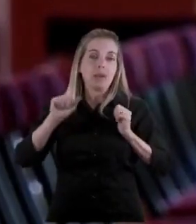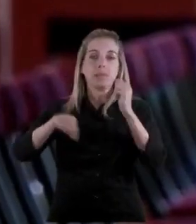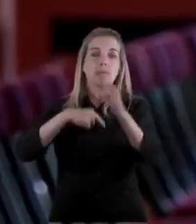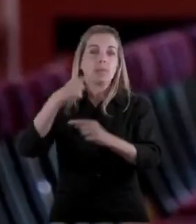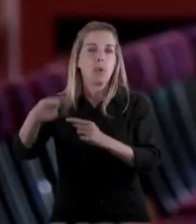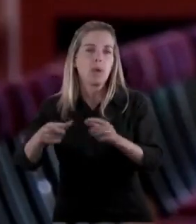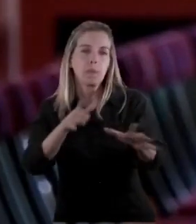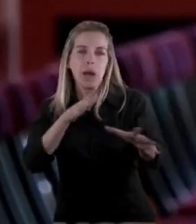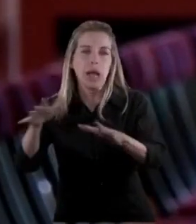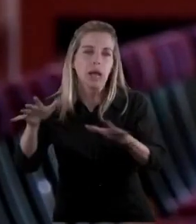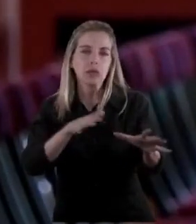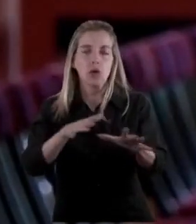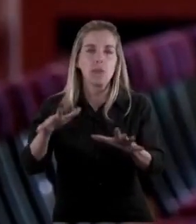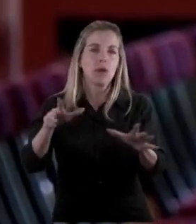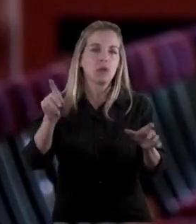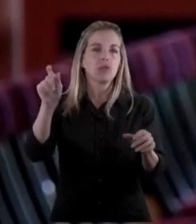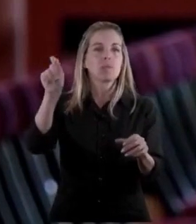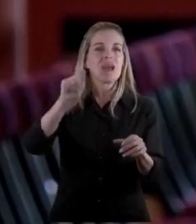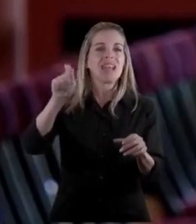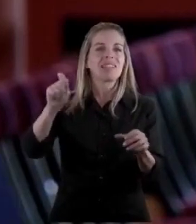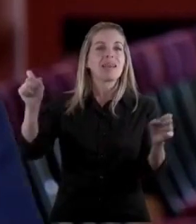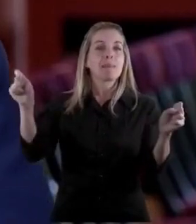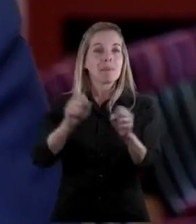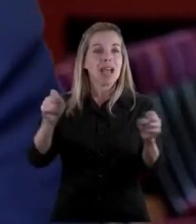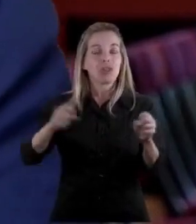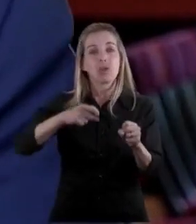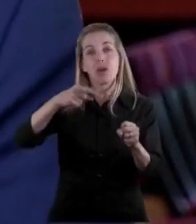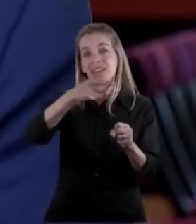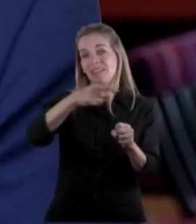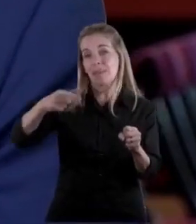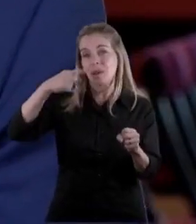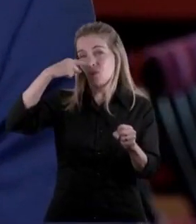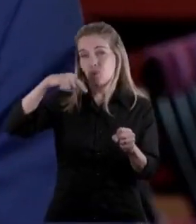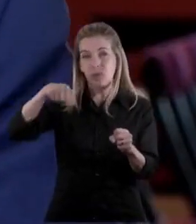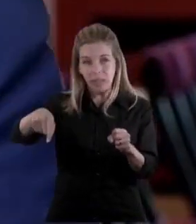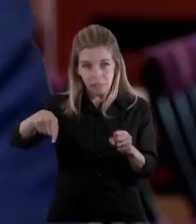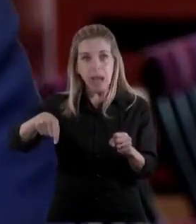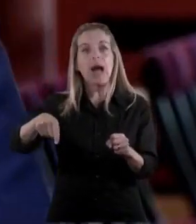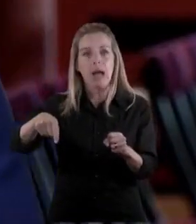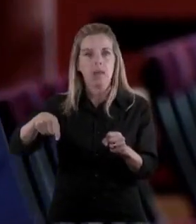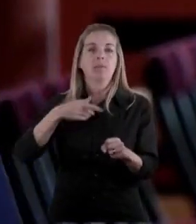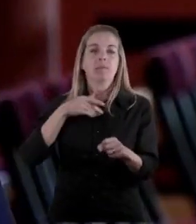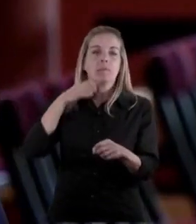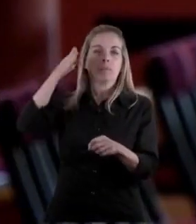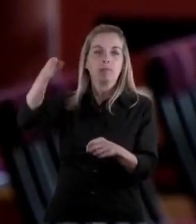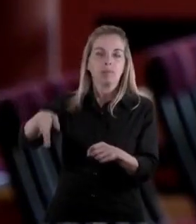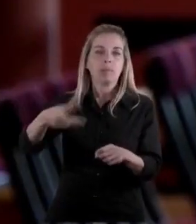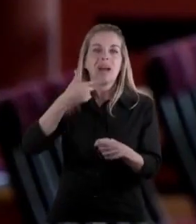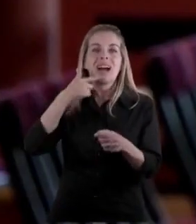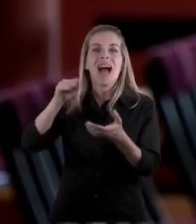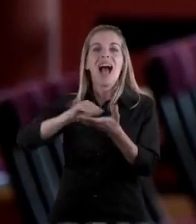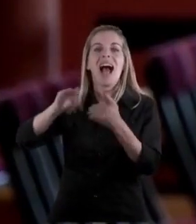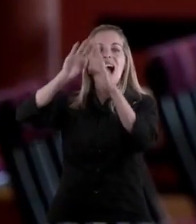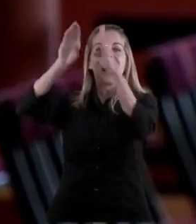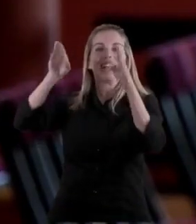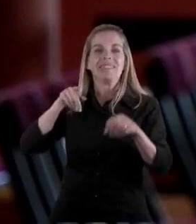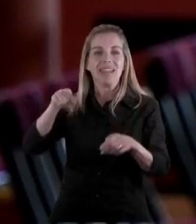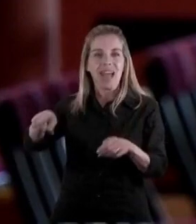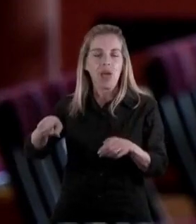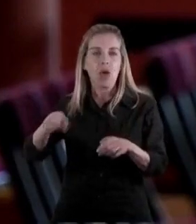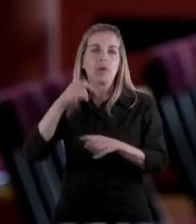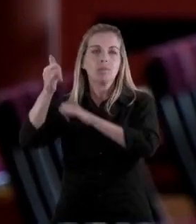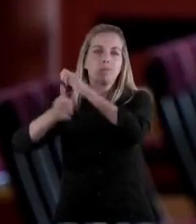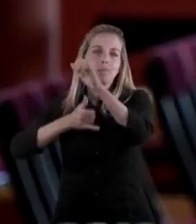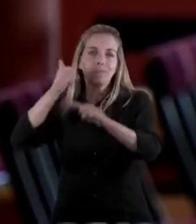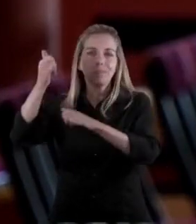calculo que será la última semana de mayo la presencia nuestra para responder y dar el informe de